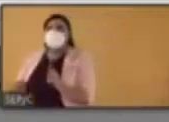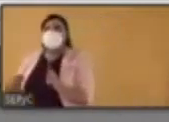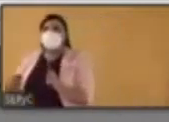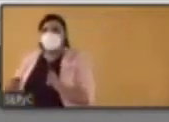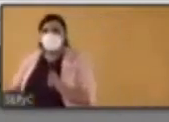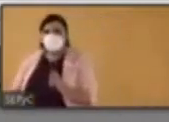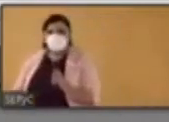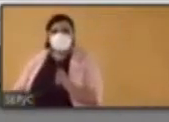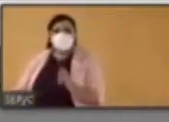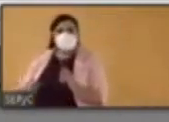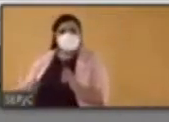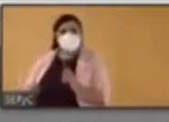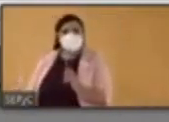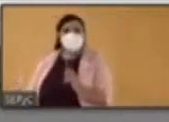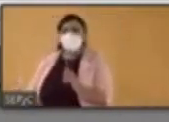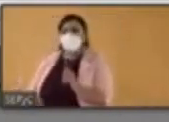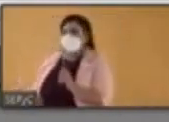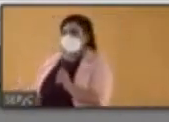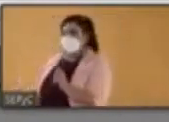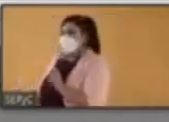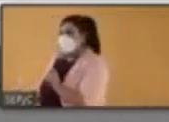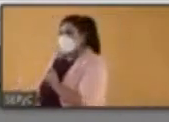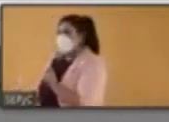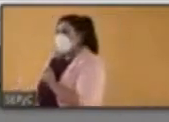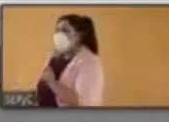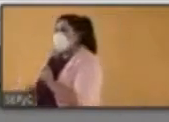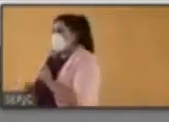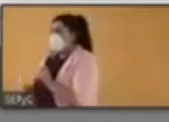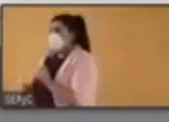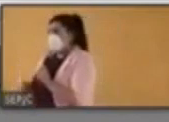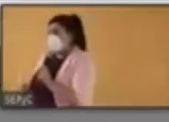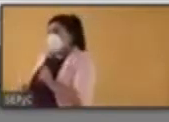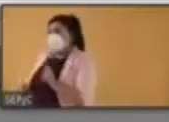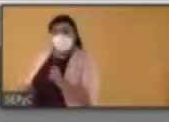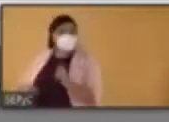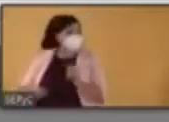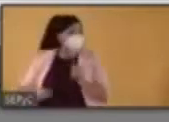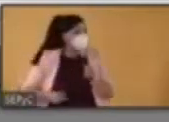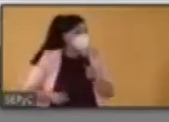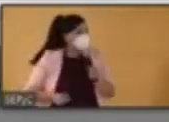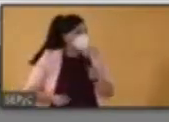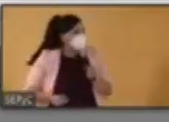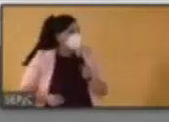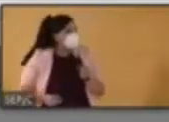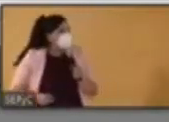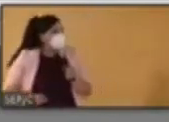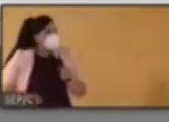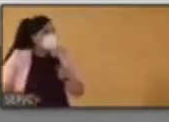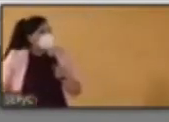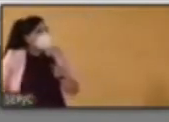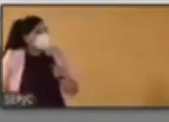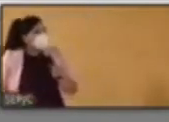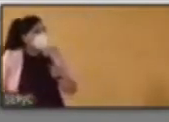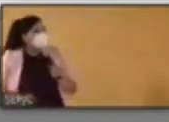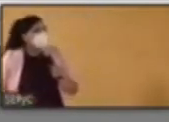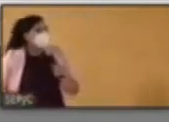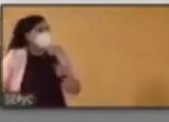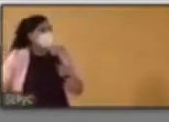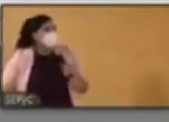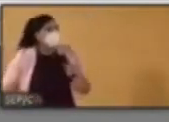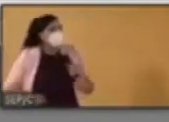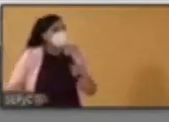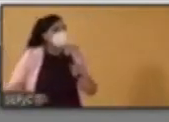la información que el servidor público insertó dentro de él es correcta y fidedigna. Además,